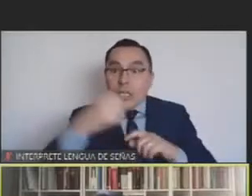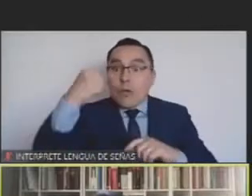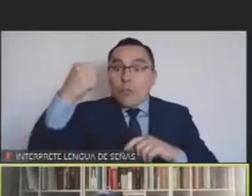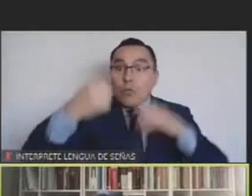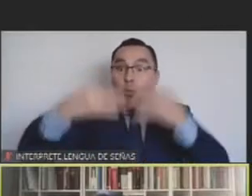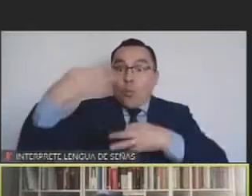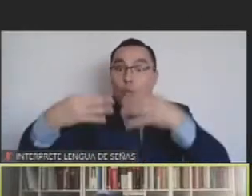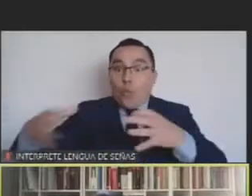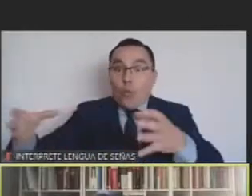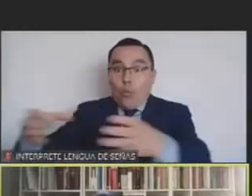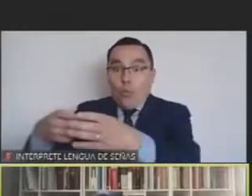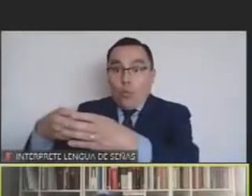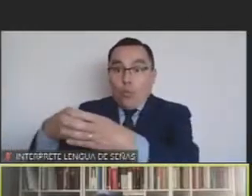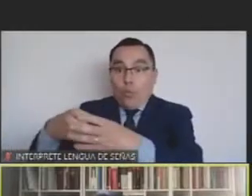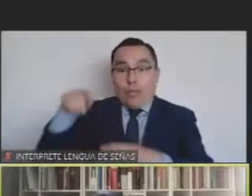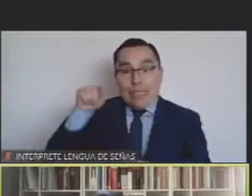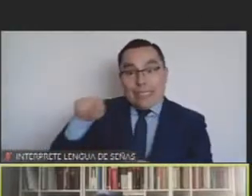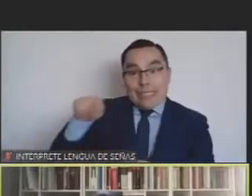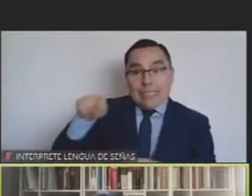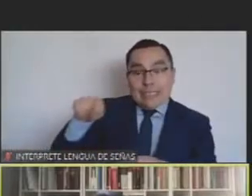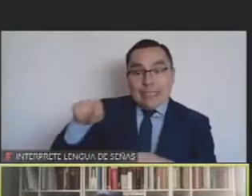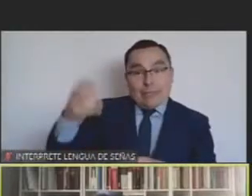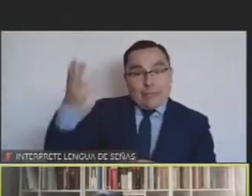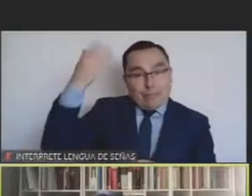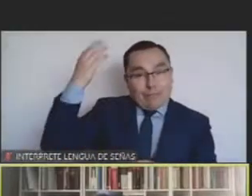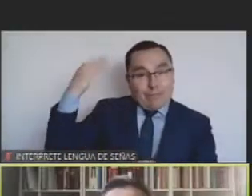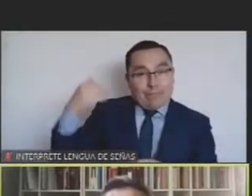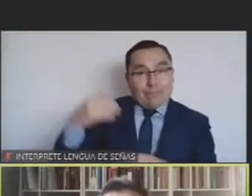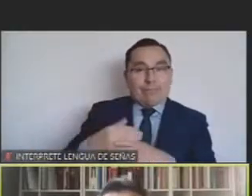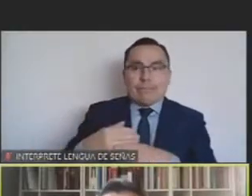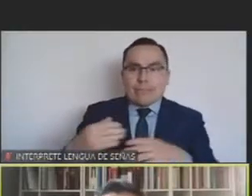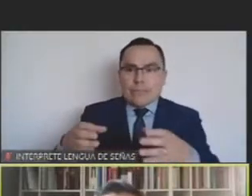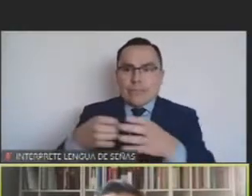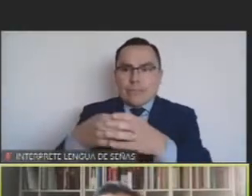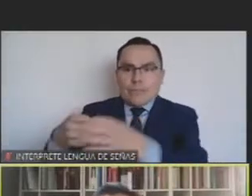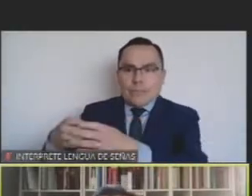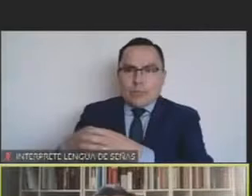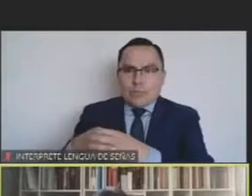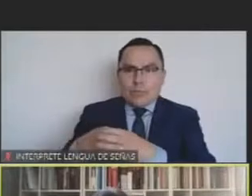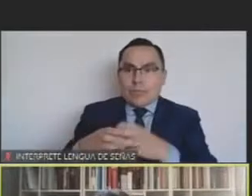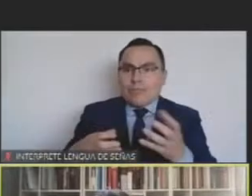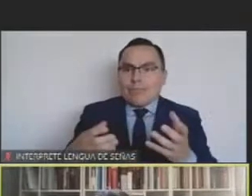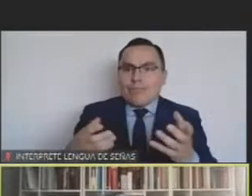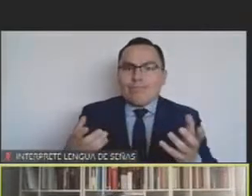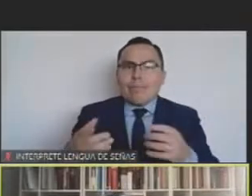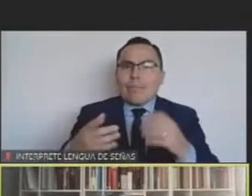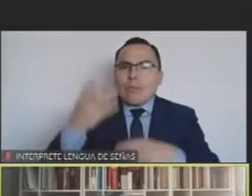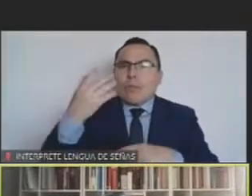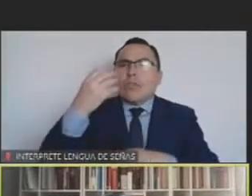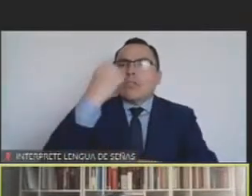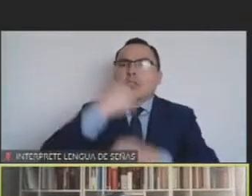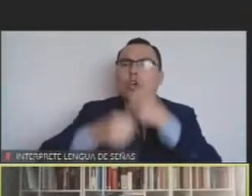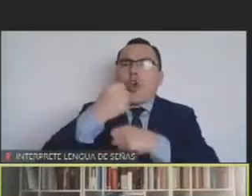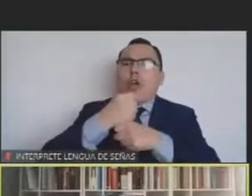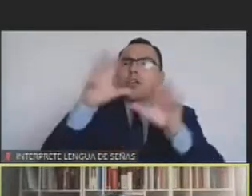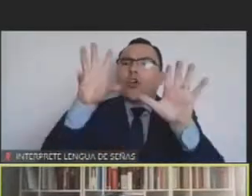esencialmente distinto al que nosotros teníamos en la 90. En la década de los